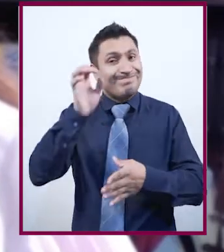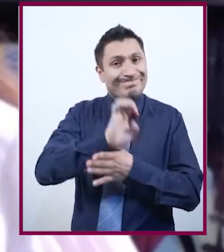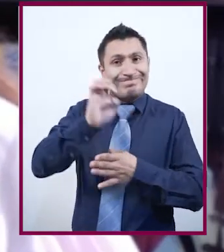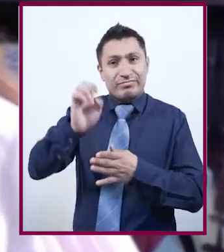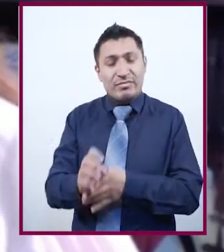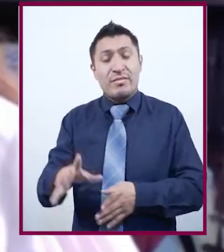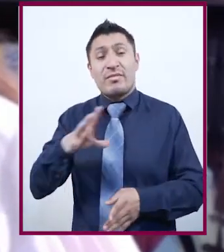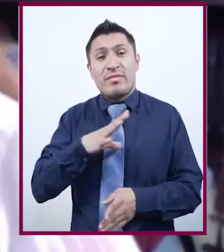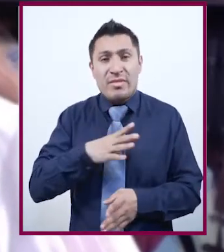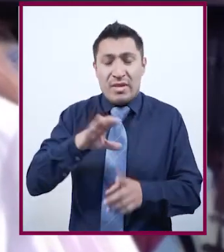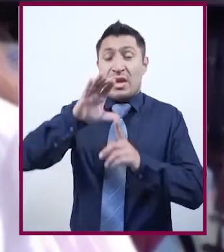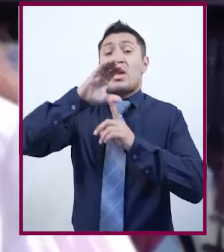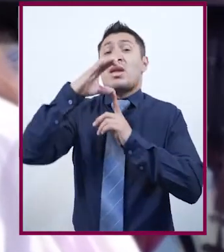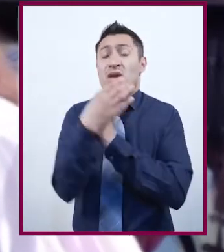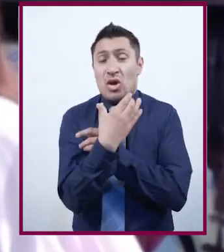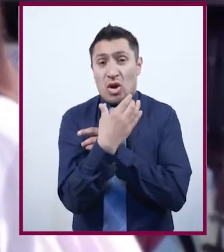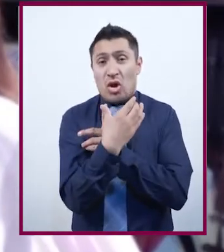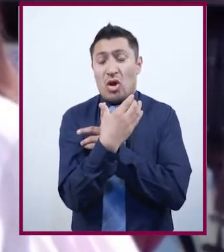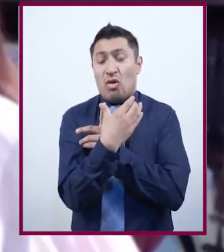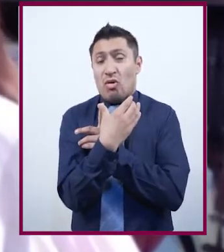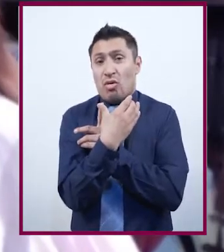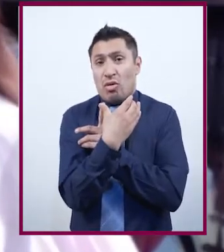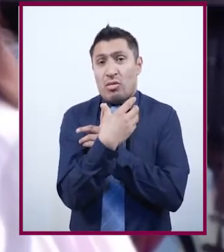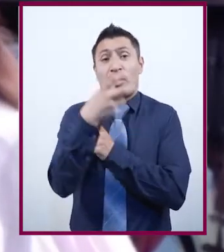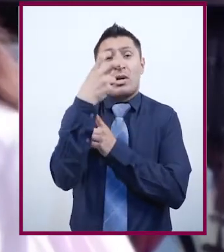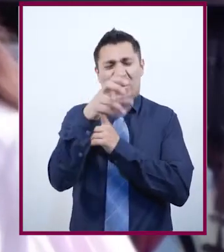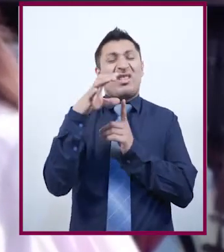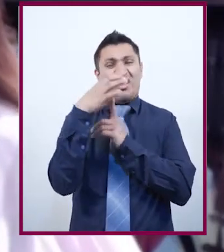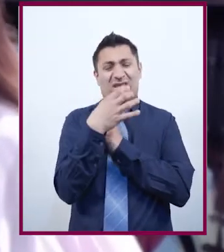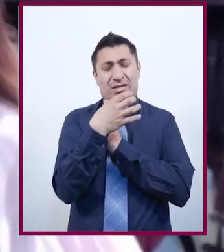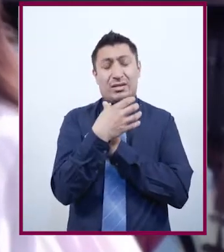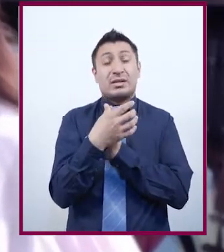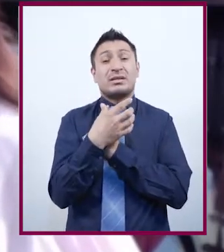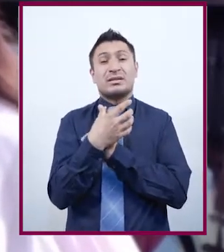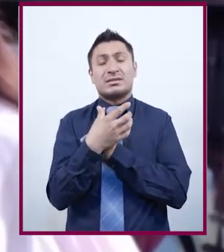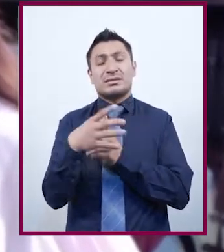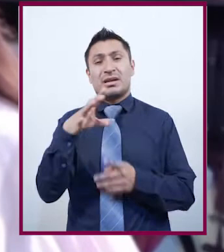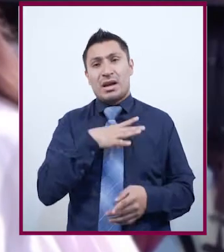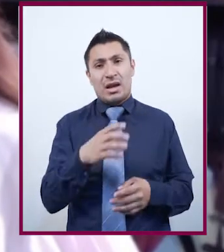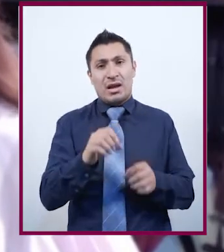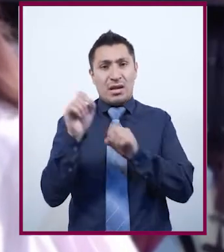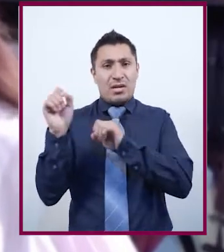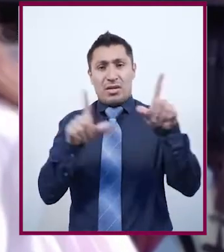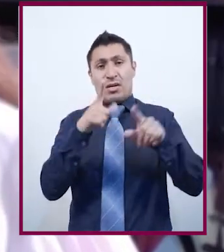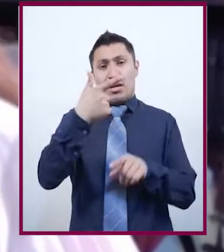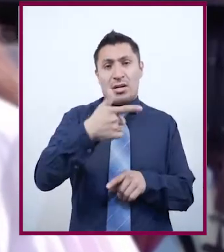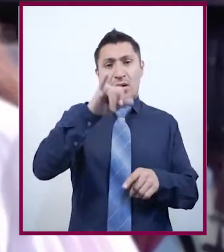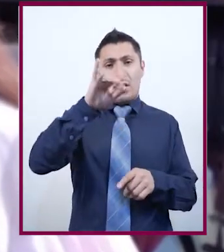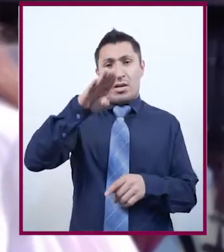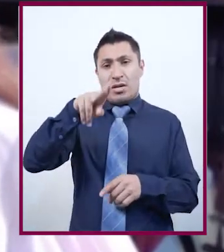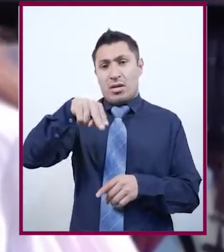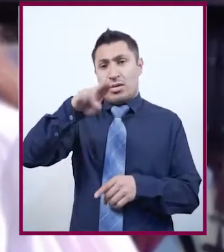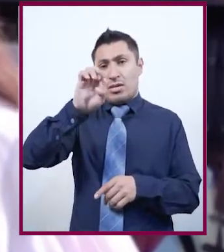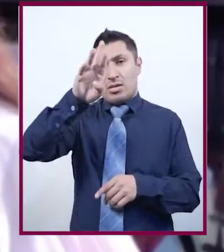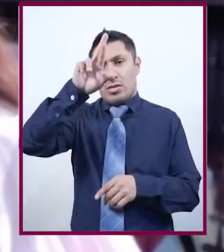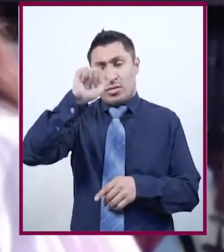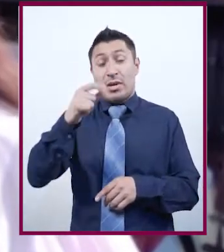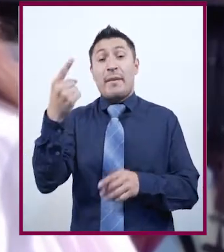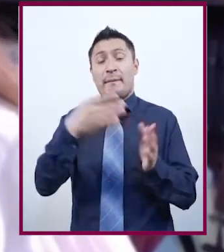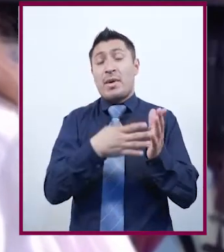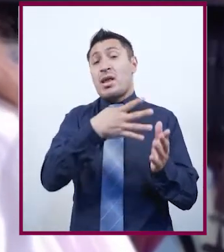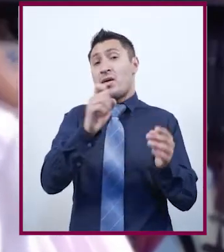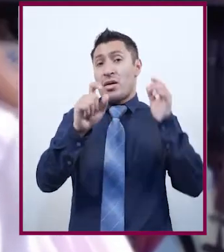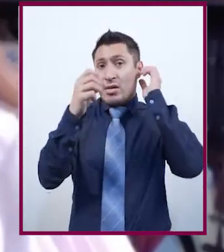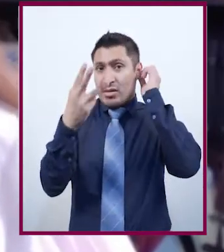convención, durante este congreso, adoptan la Declaración de Ginebra en 1923 y en esta acuerdan